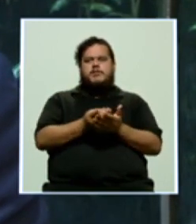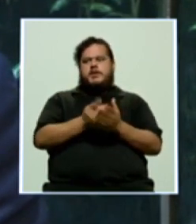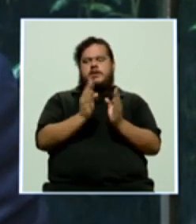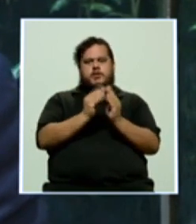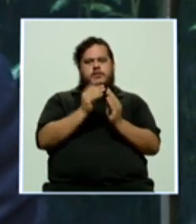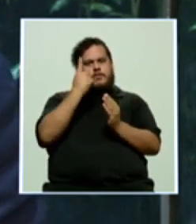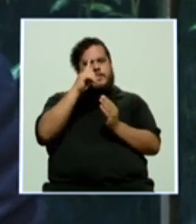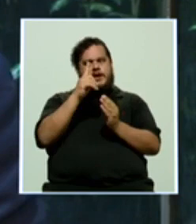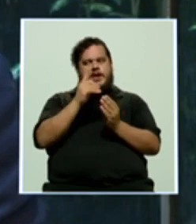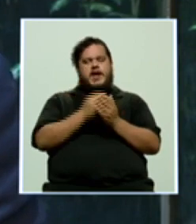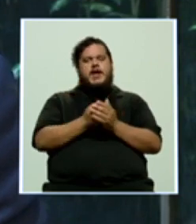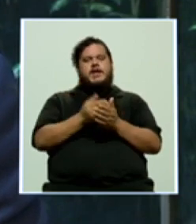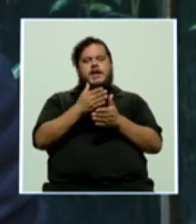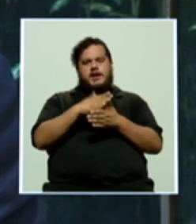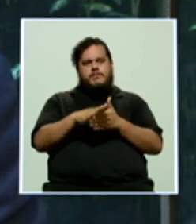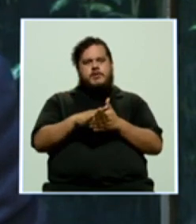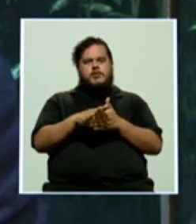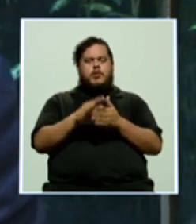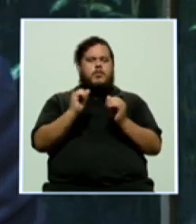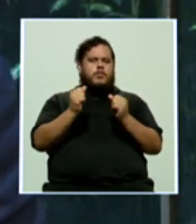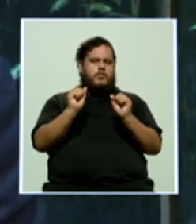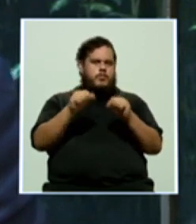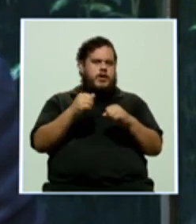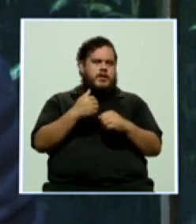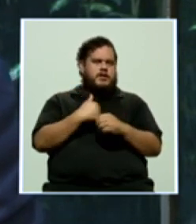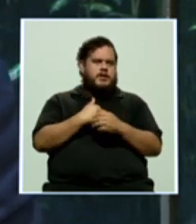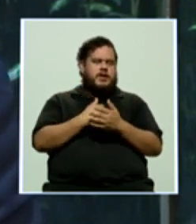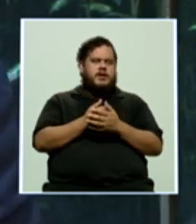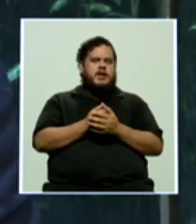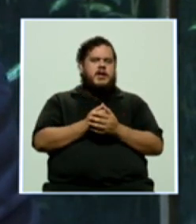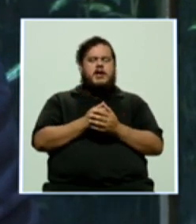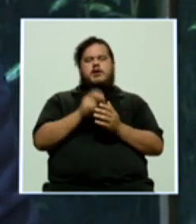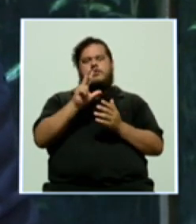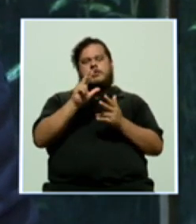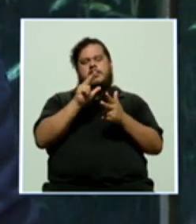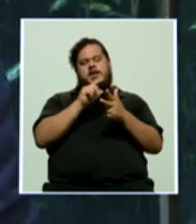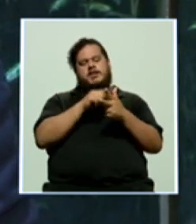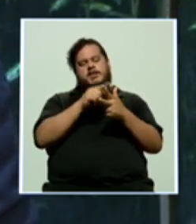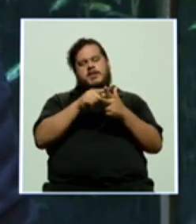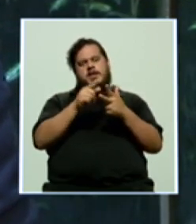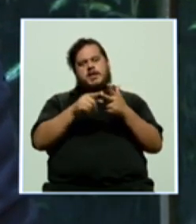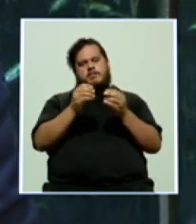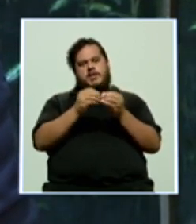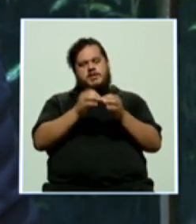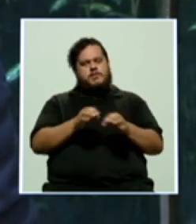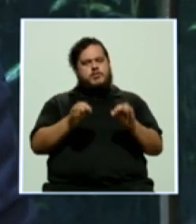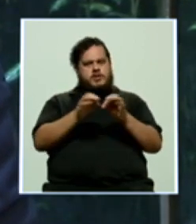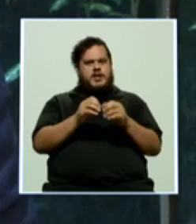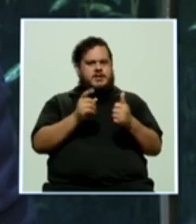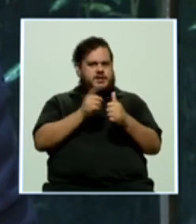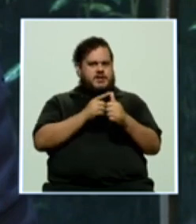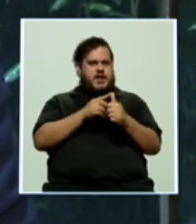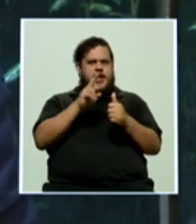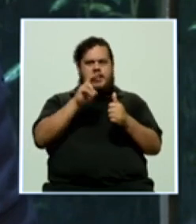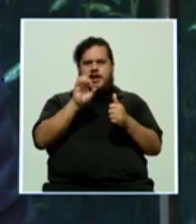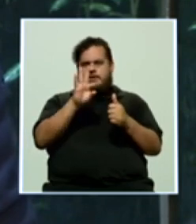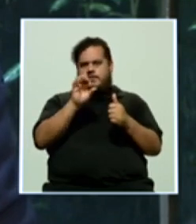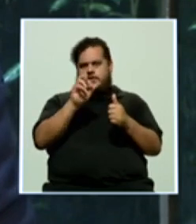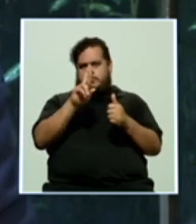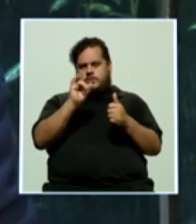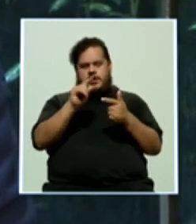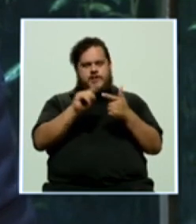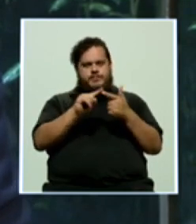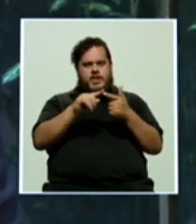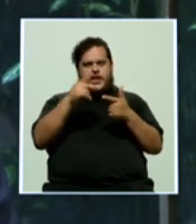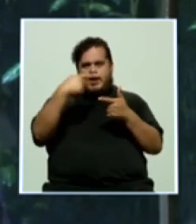que la fracción salga con una posición en los 3 ejes más importantes, como es el tema de la rectoría, como es el tema del salario